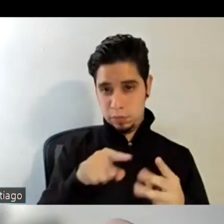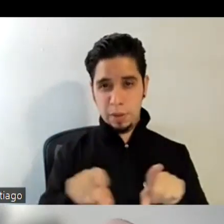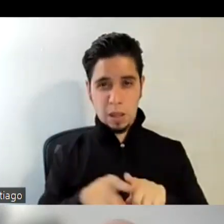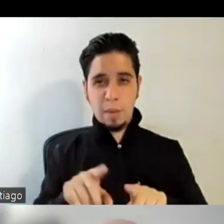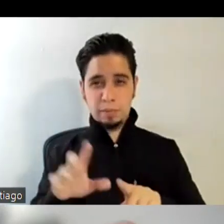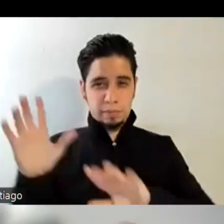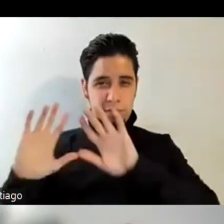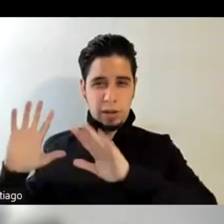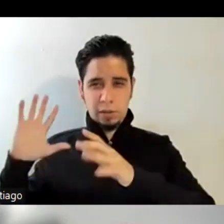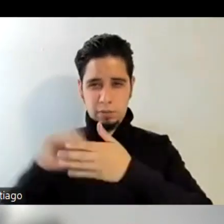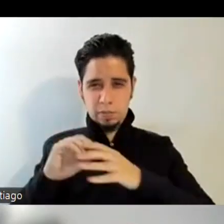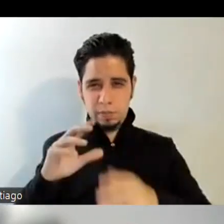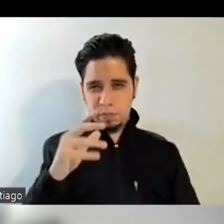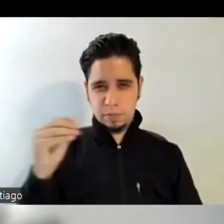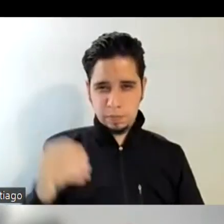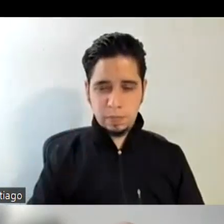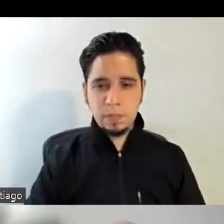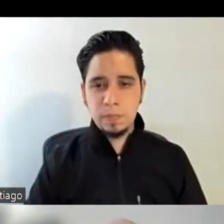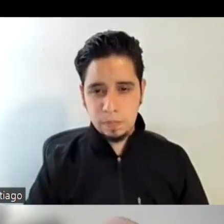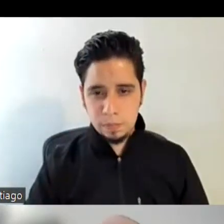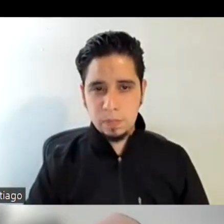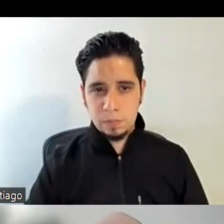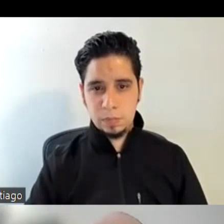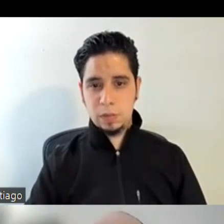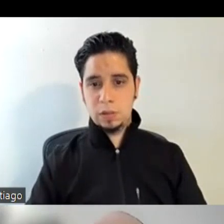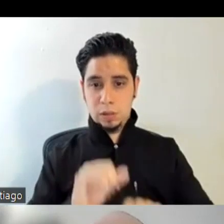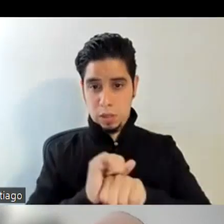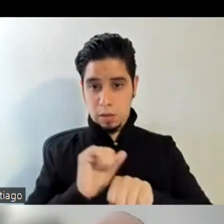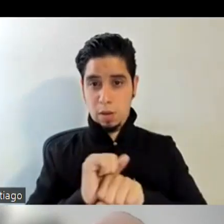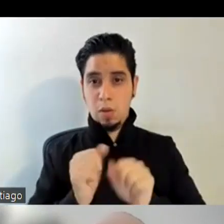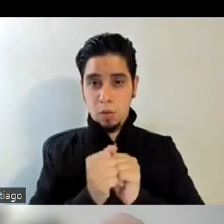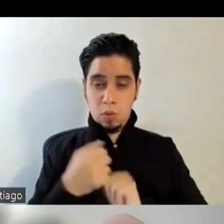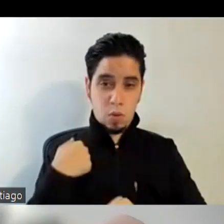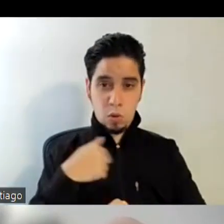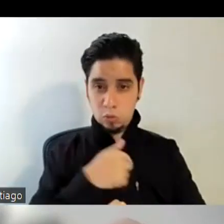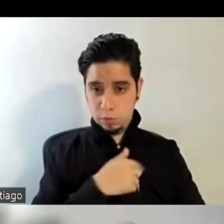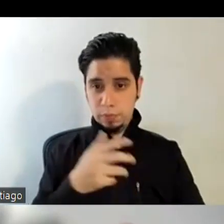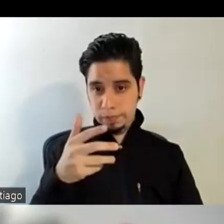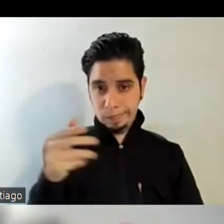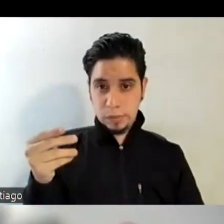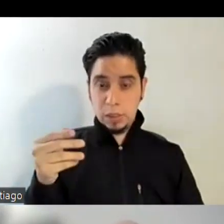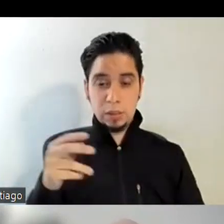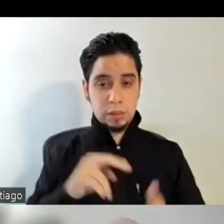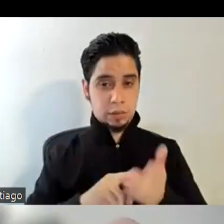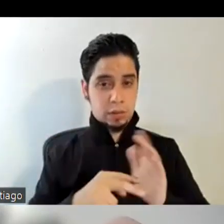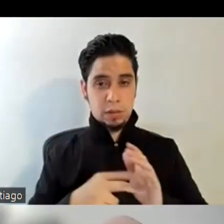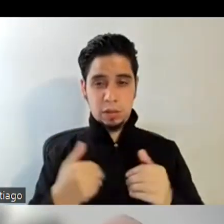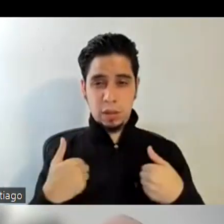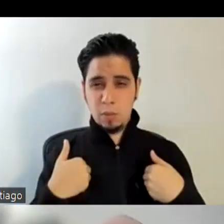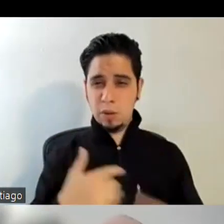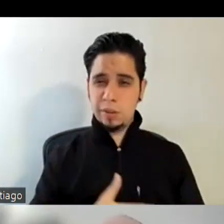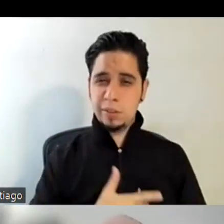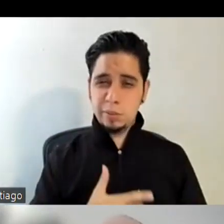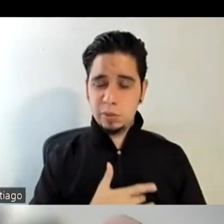Rodríguez, que también es un... Viviana y Orlando también han colaborado mucho en la compañía. O sea, que tenemos esta sensación